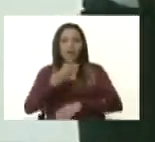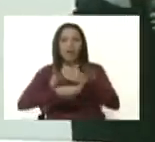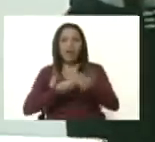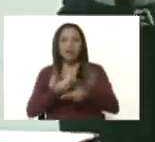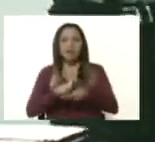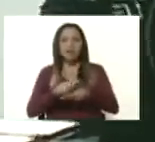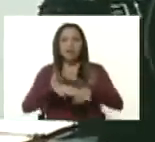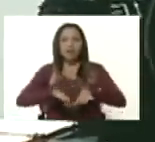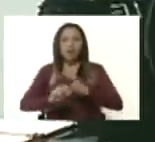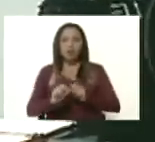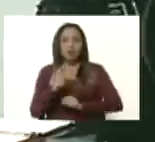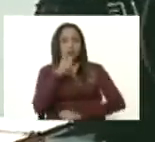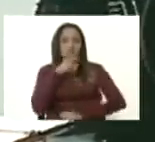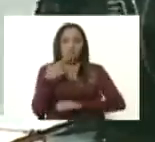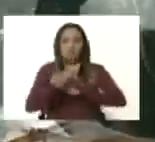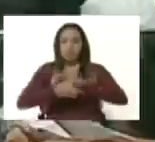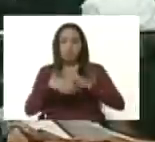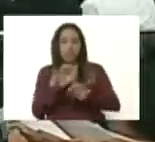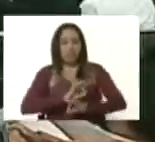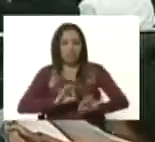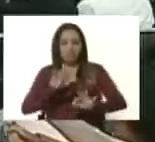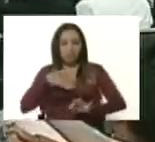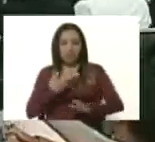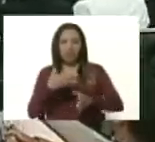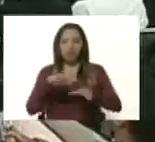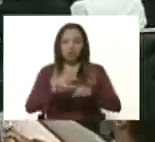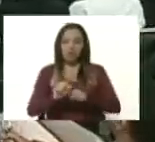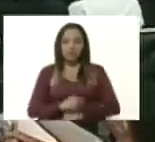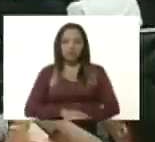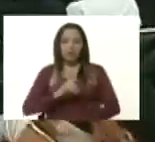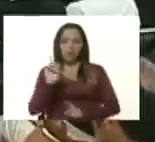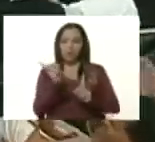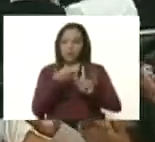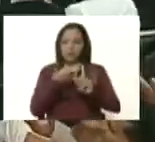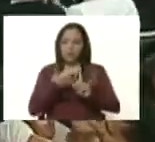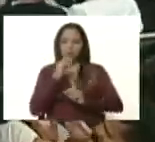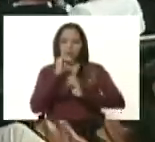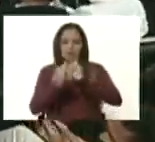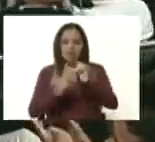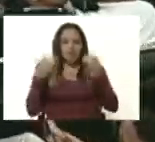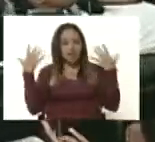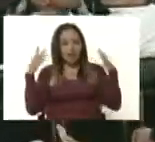compras sin problema. Primer anuncio. Aplauso.